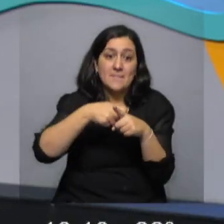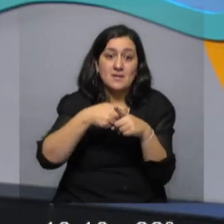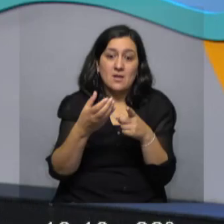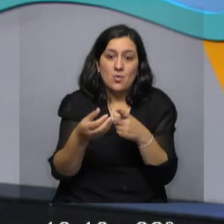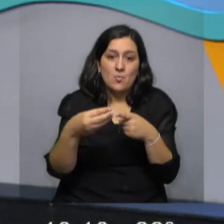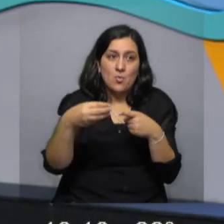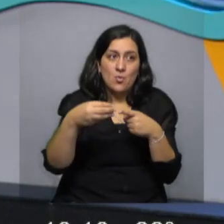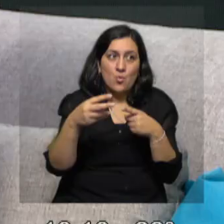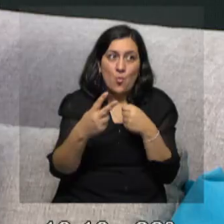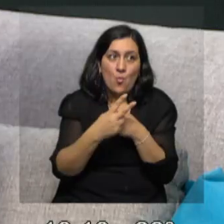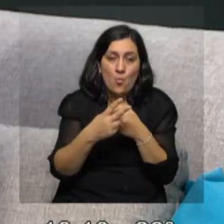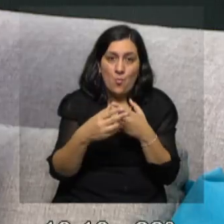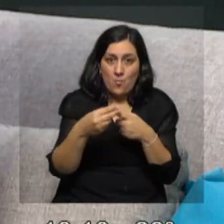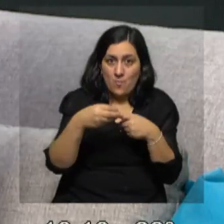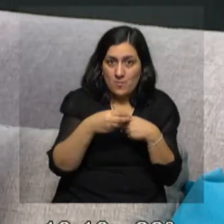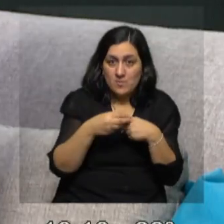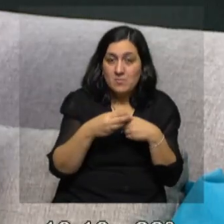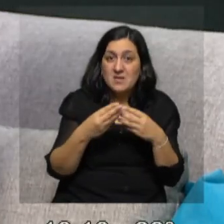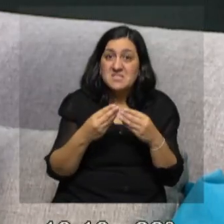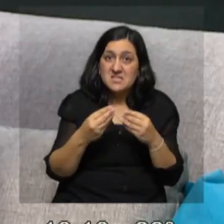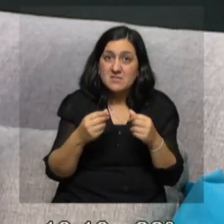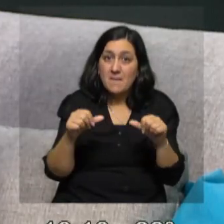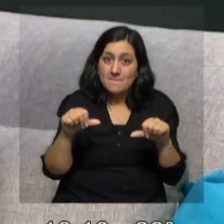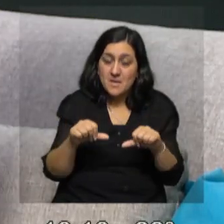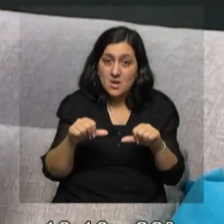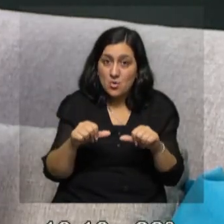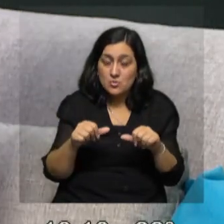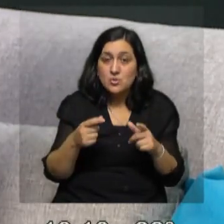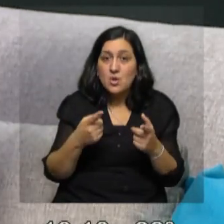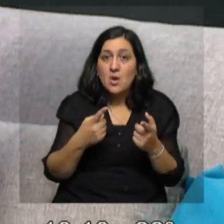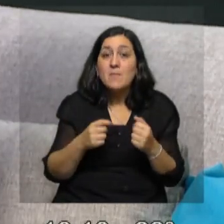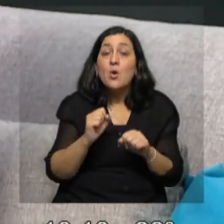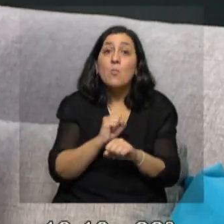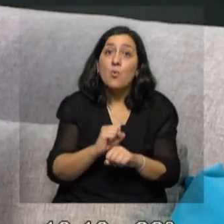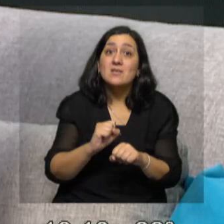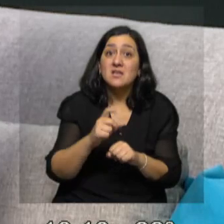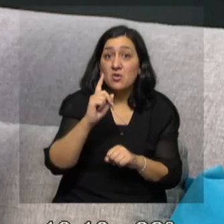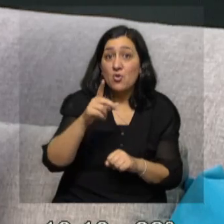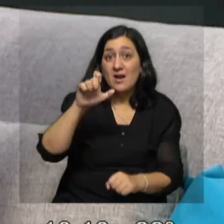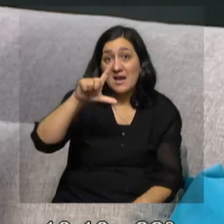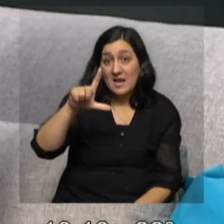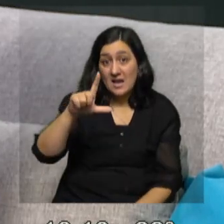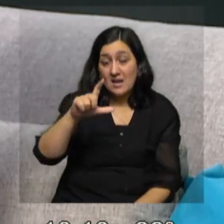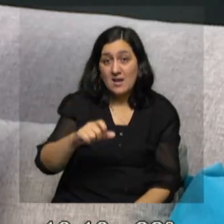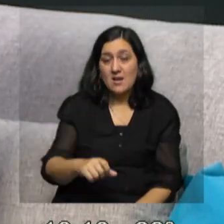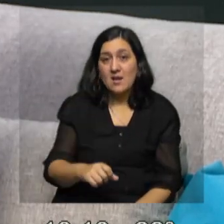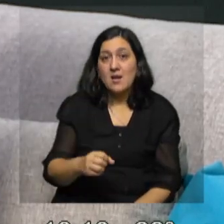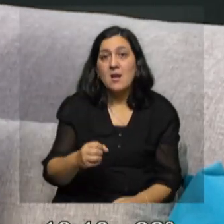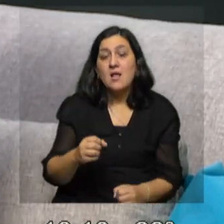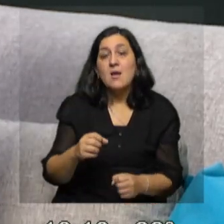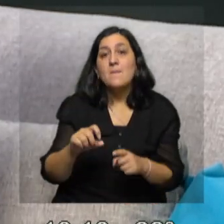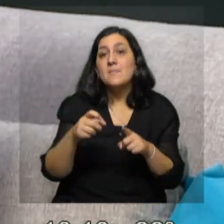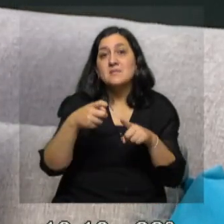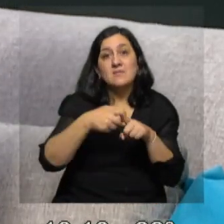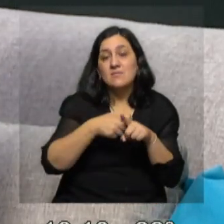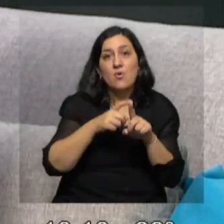una sensibilidad menor. Lo que hacemos ahí es un poquito de gel, lubricante, acuoso siempre. Los preservativos no se utilizan ni